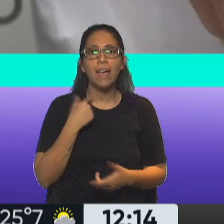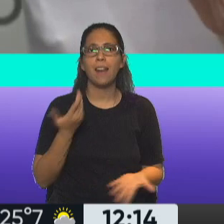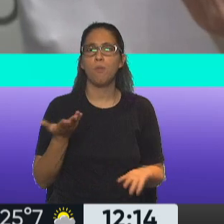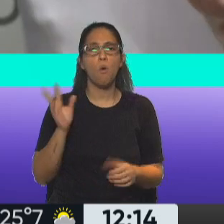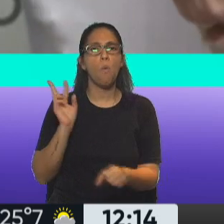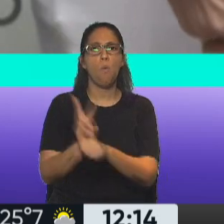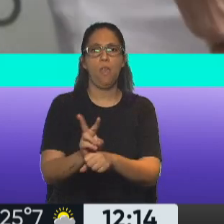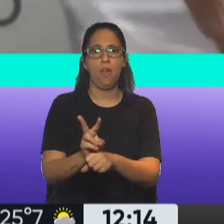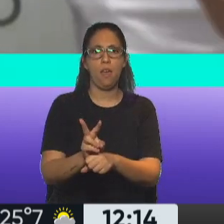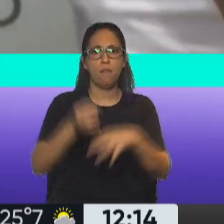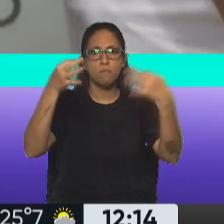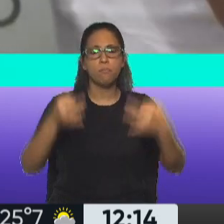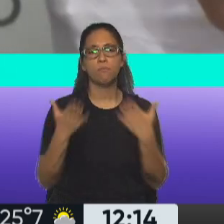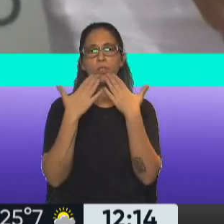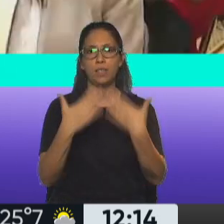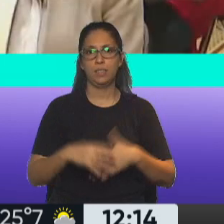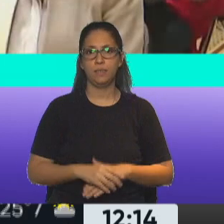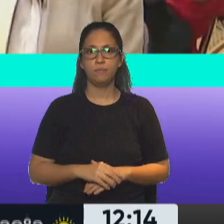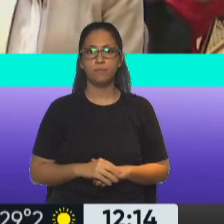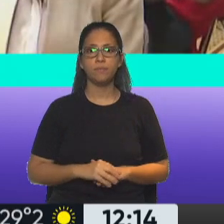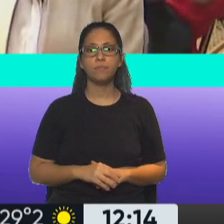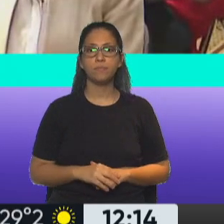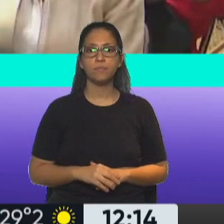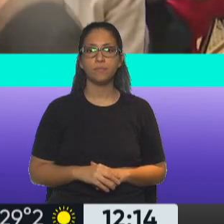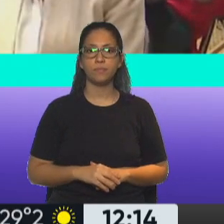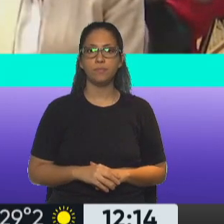preservar y cuidar. Muchísimas gracias.